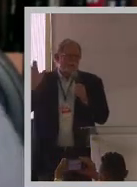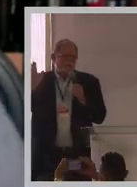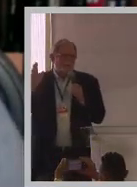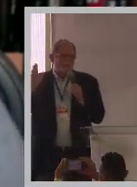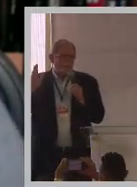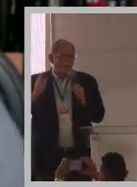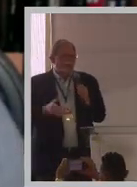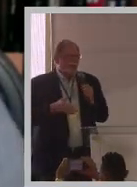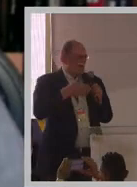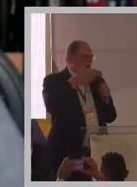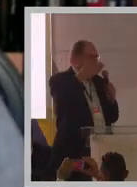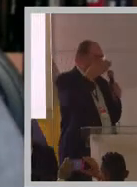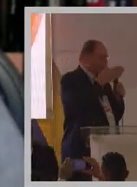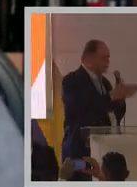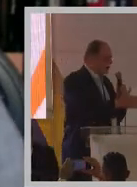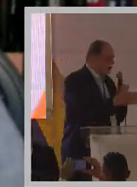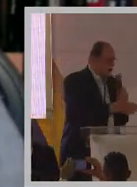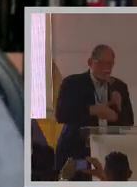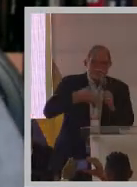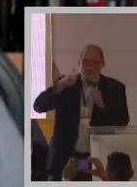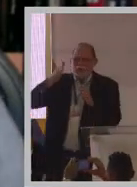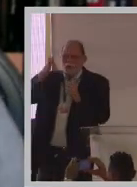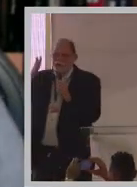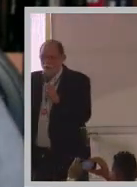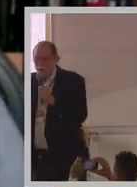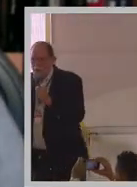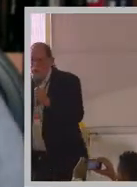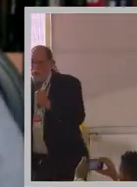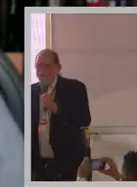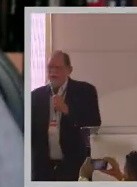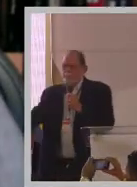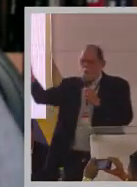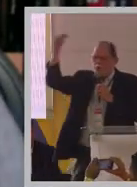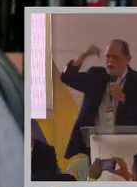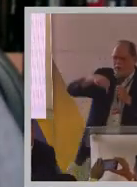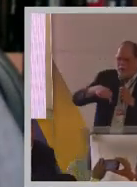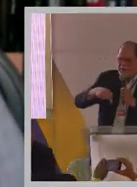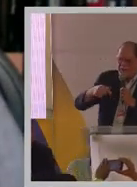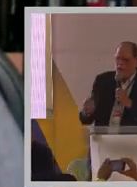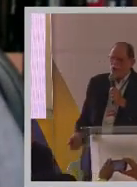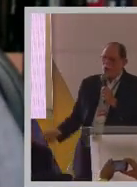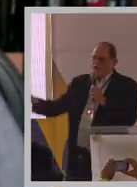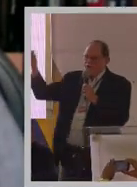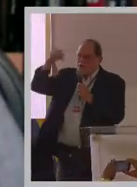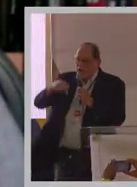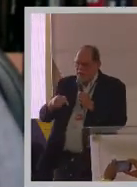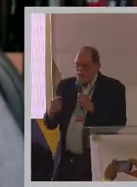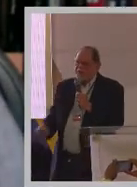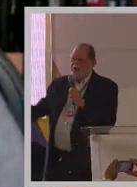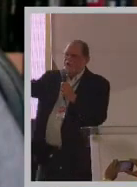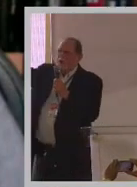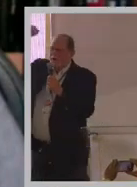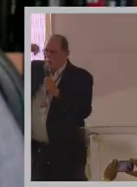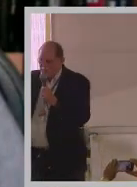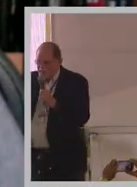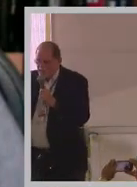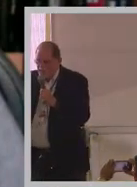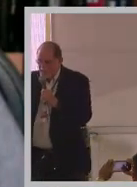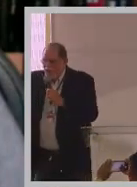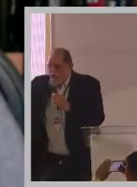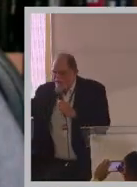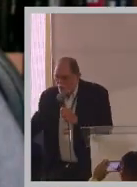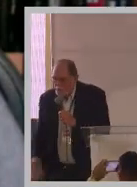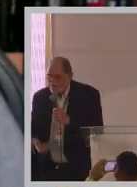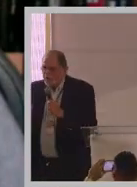Esto quiere decir que tenemos que concentrarnos en la erosión de poderes concentrados